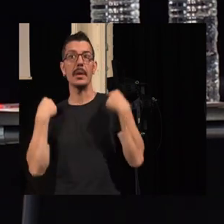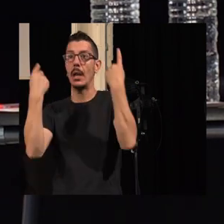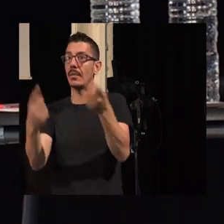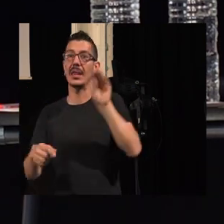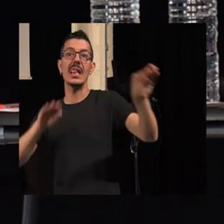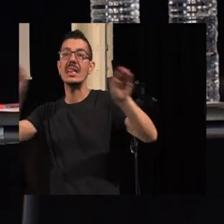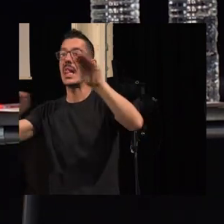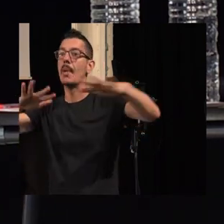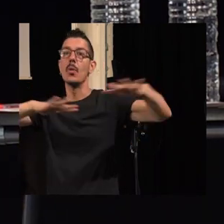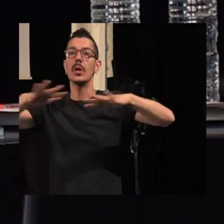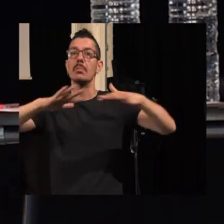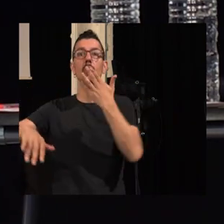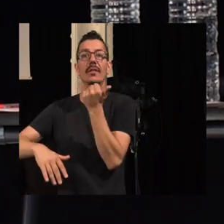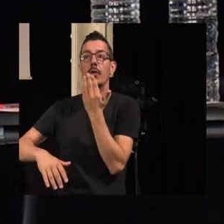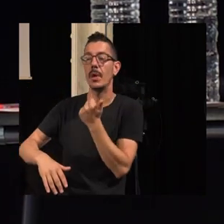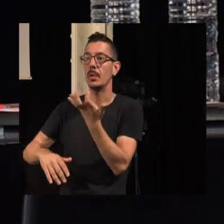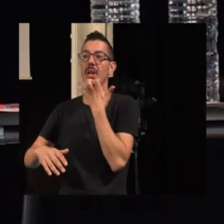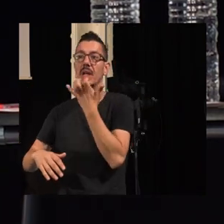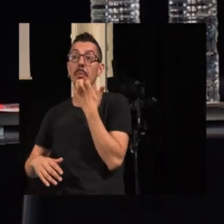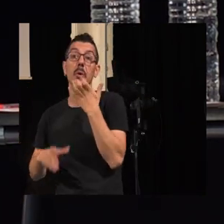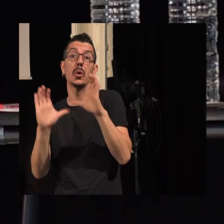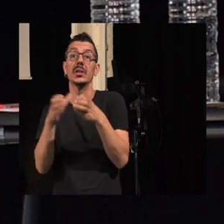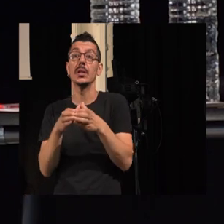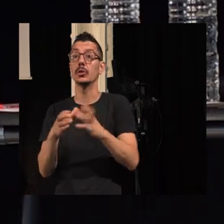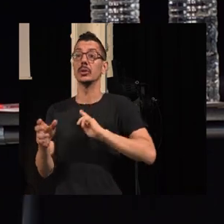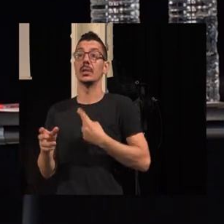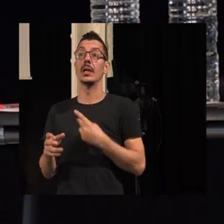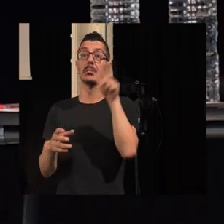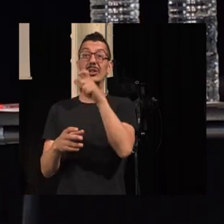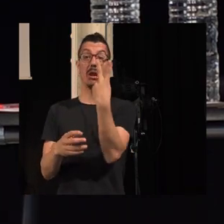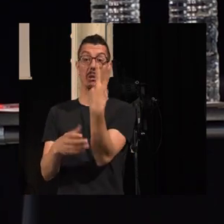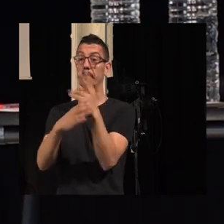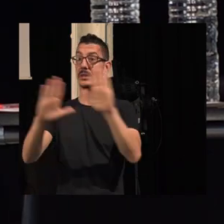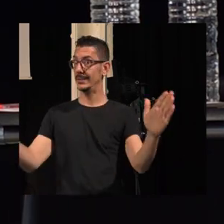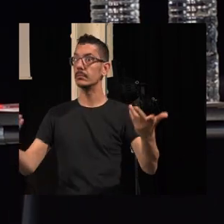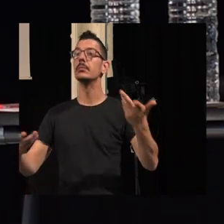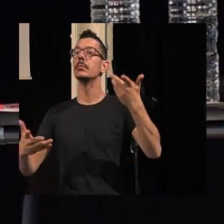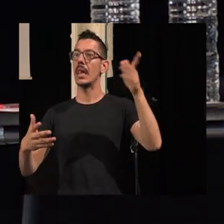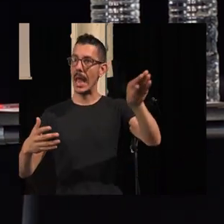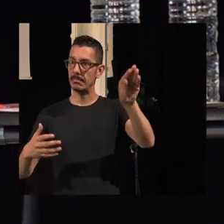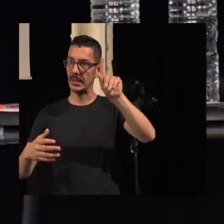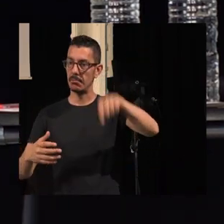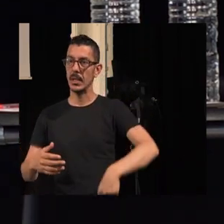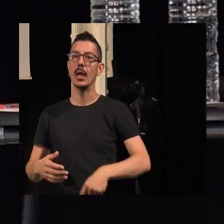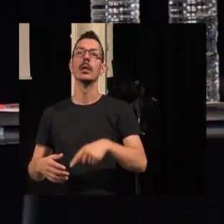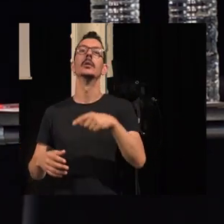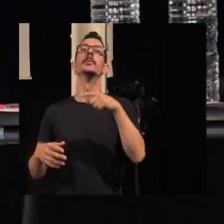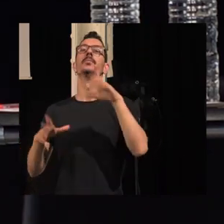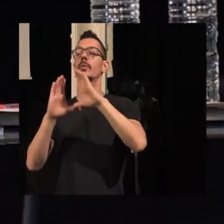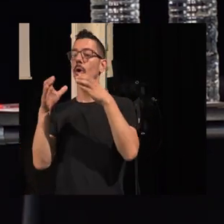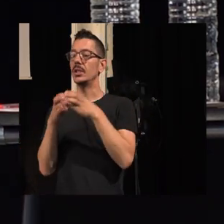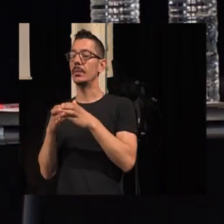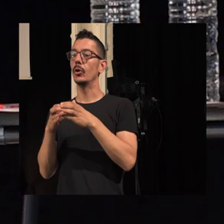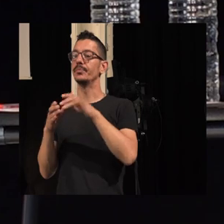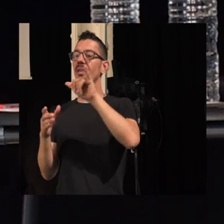incluso colectivos trans de dos personas, un colectivo intersex, que es el primero en Portugal, que es también